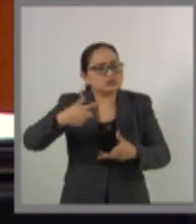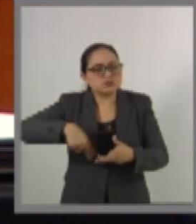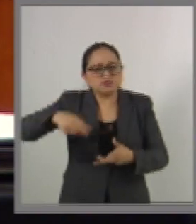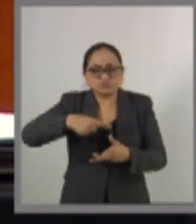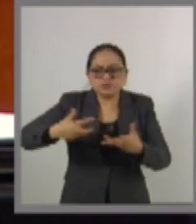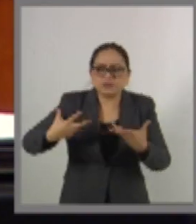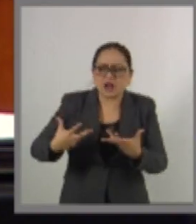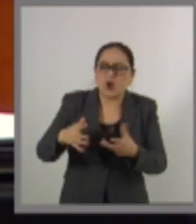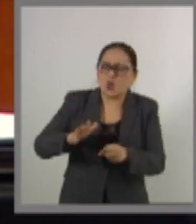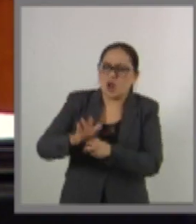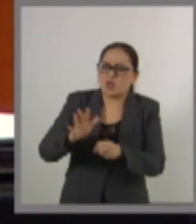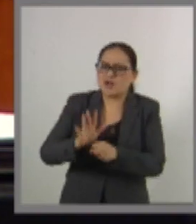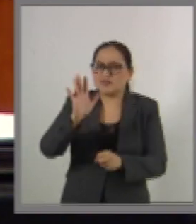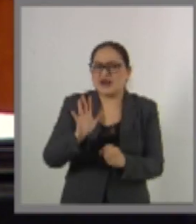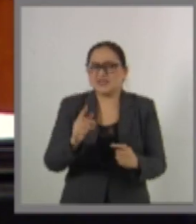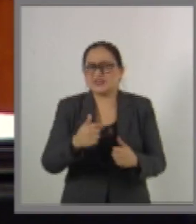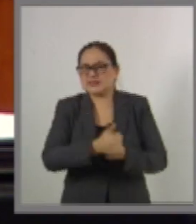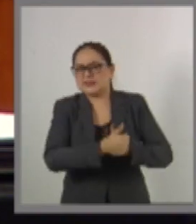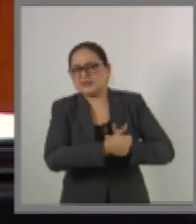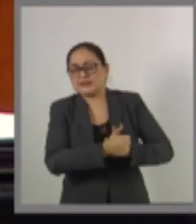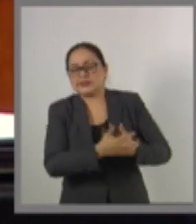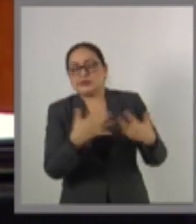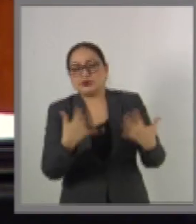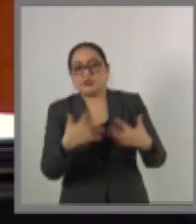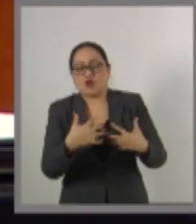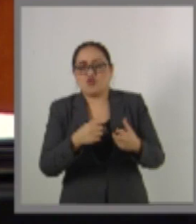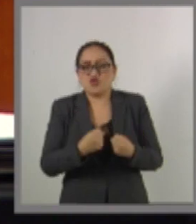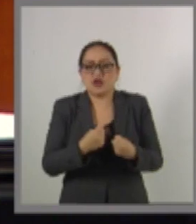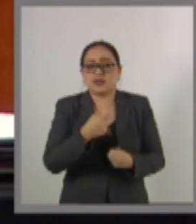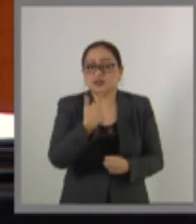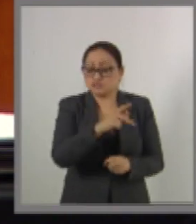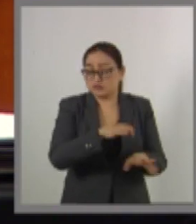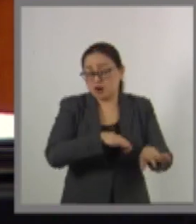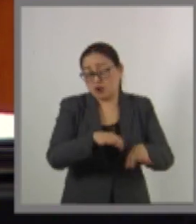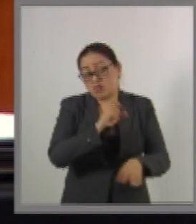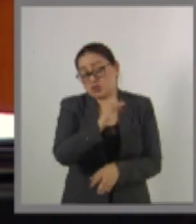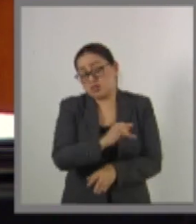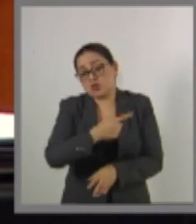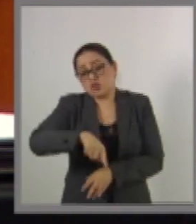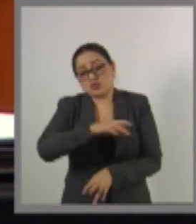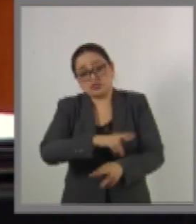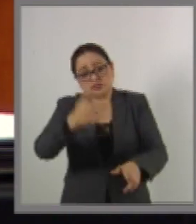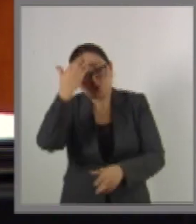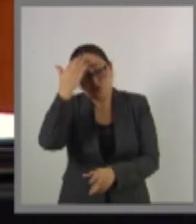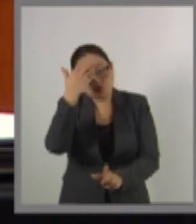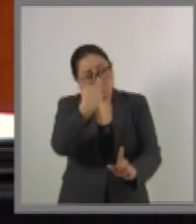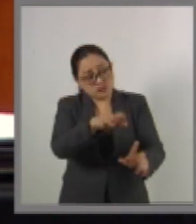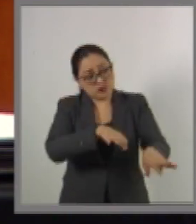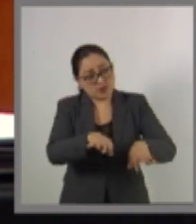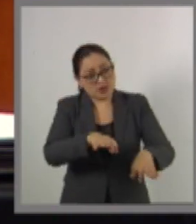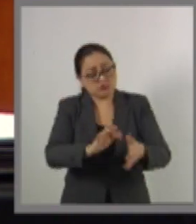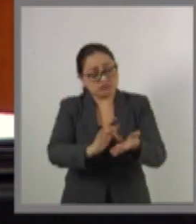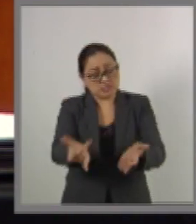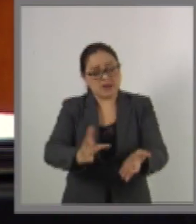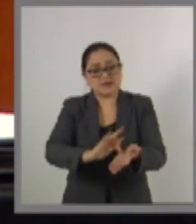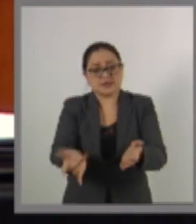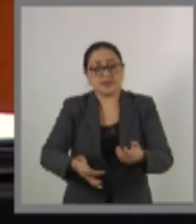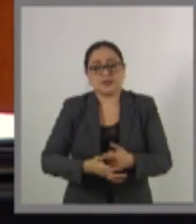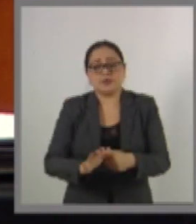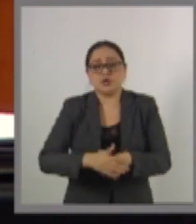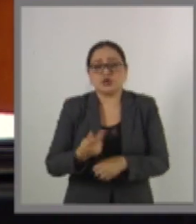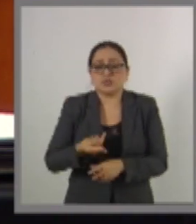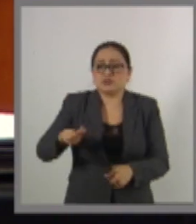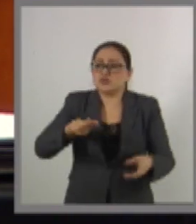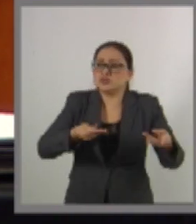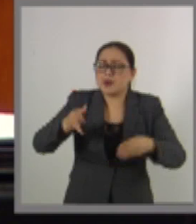sido un opositor duro, pero sin duda pues era su trabajo, y eso creo que todos se lo reconocemos, se lo agradecemos, porque enriqueció el